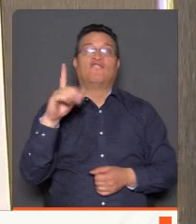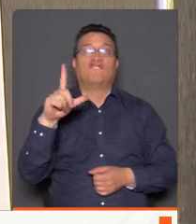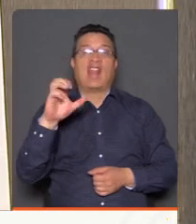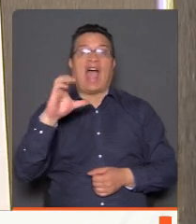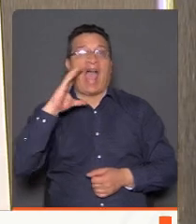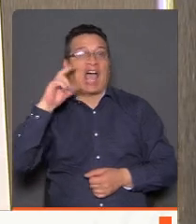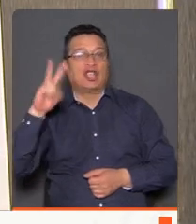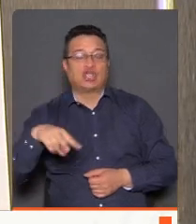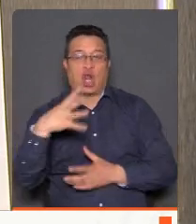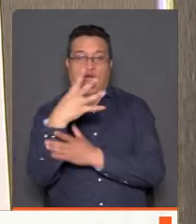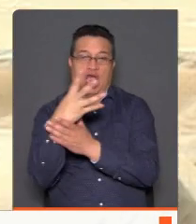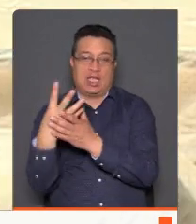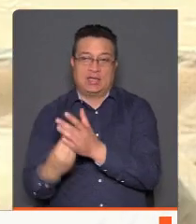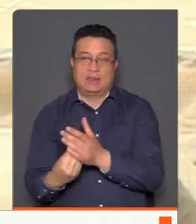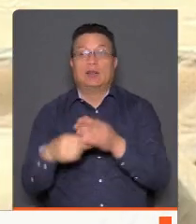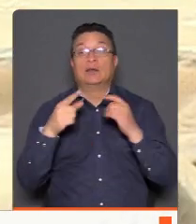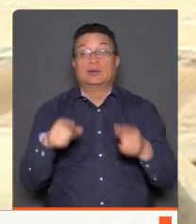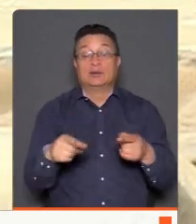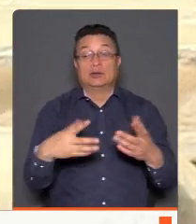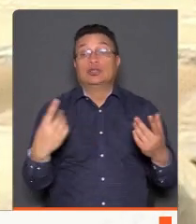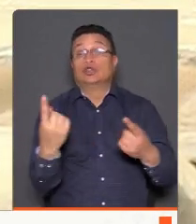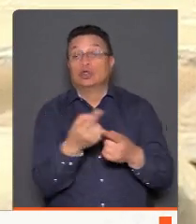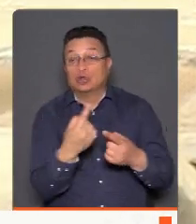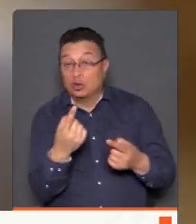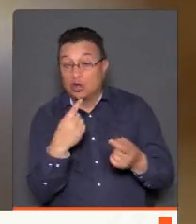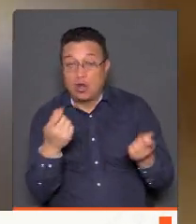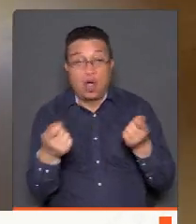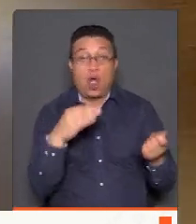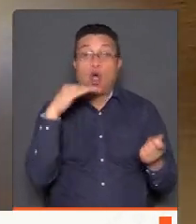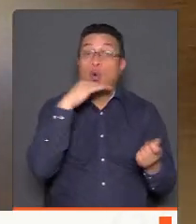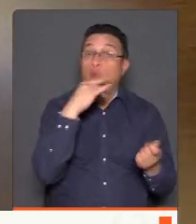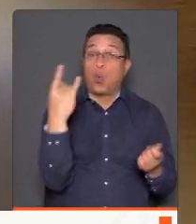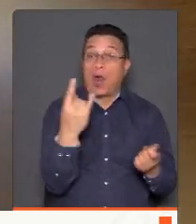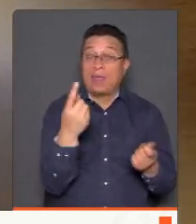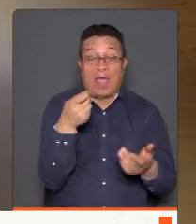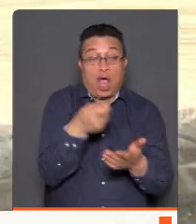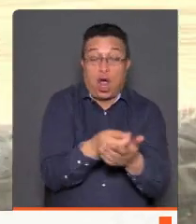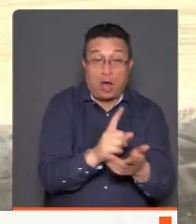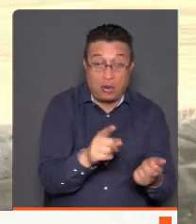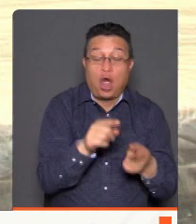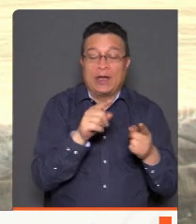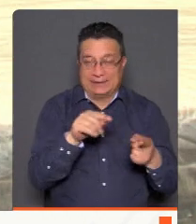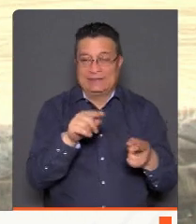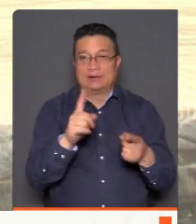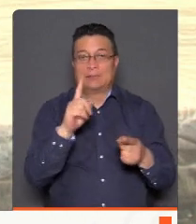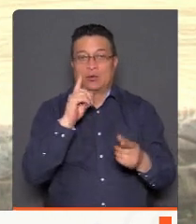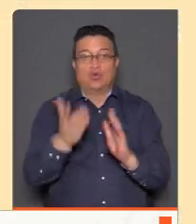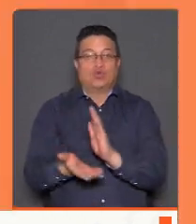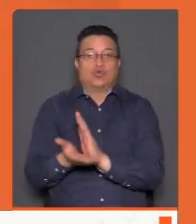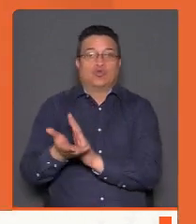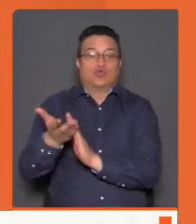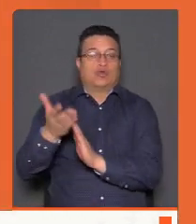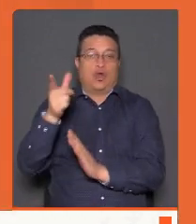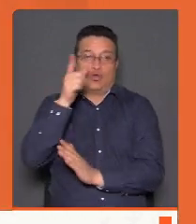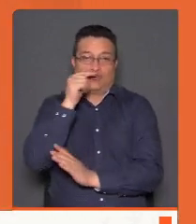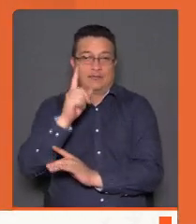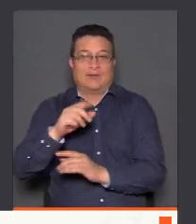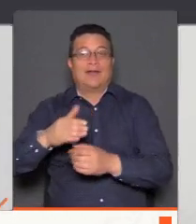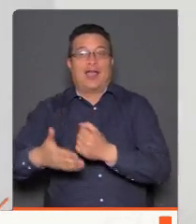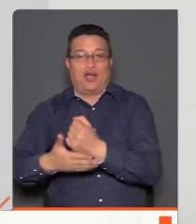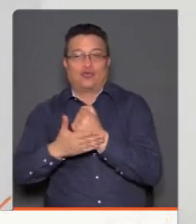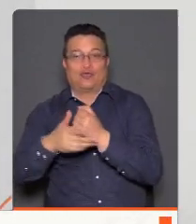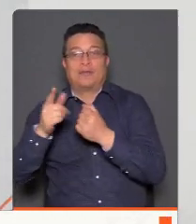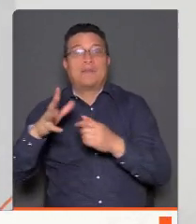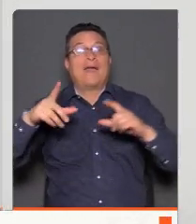precios, principalmente de los bienes durables, esos que no son urgentes de comprar, contribuyeron a que la inflación no fuese mayor en octubre. Estos son algunos